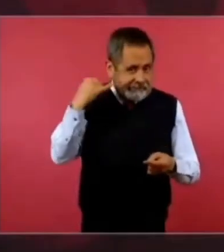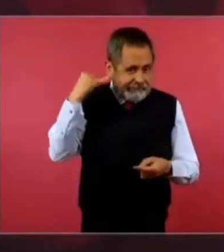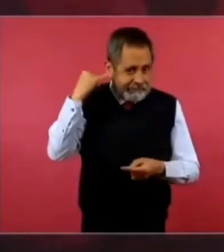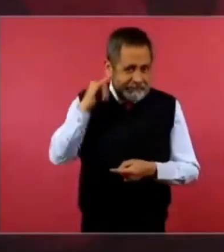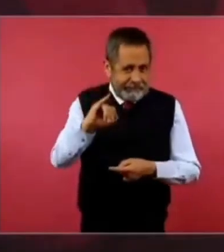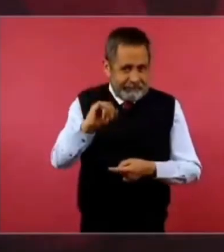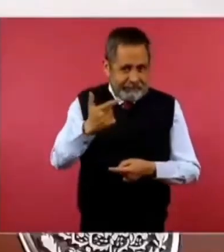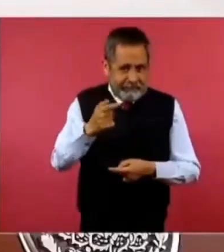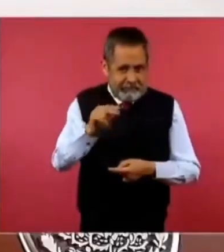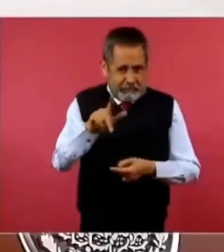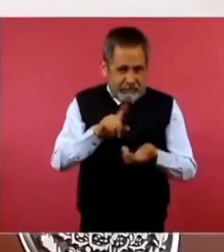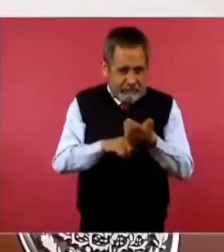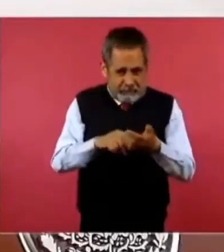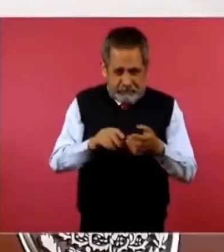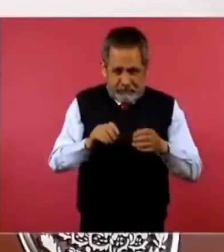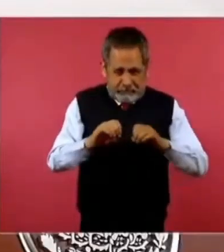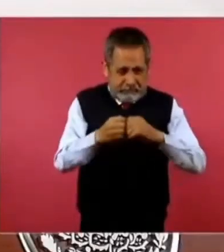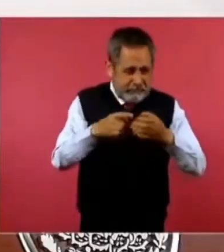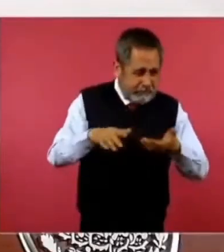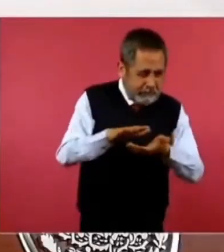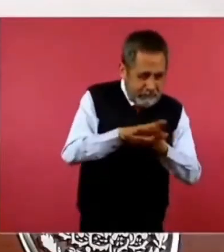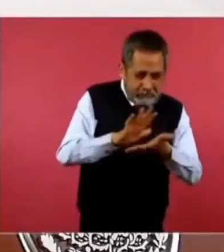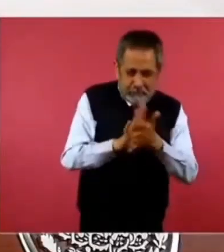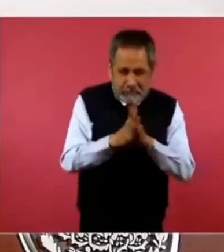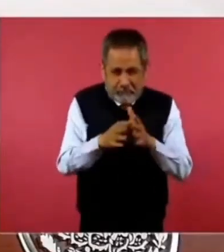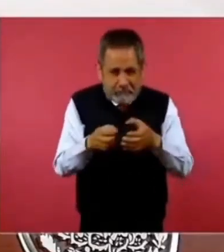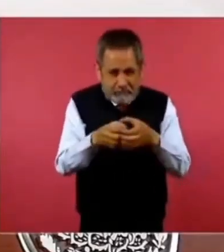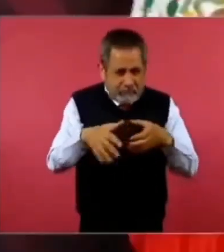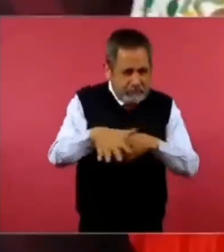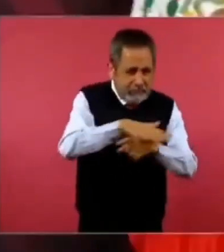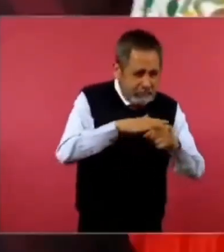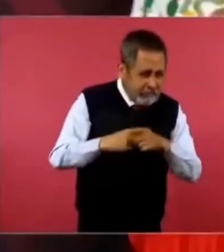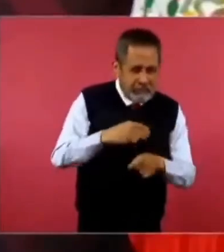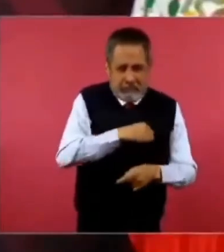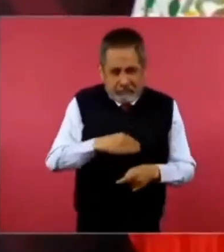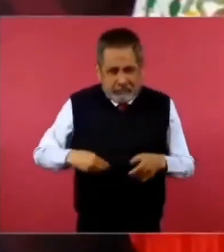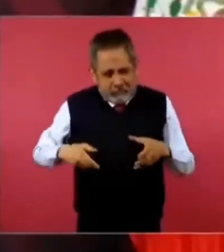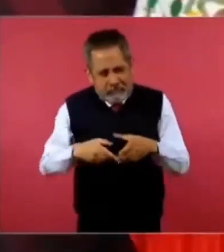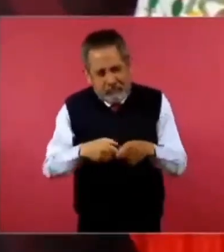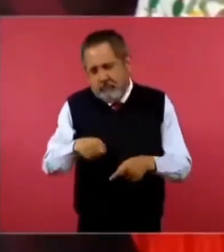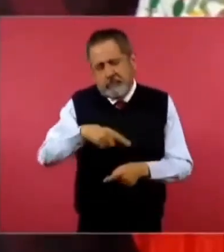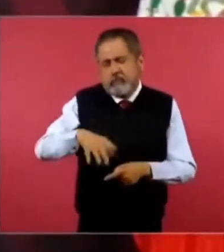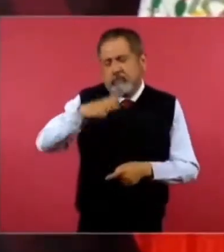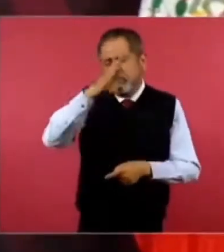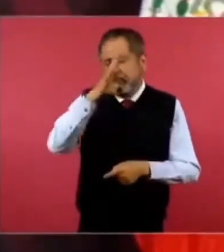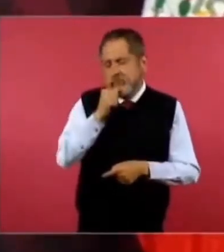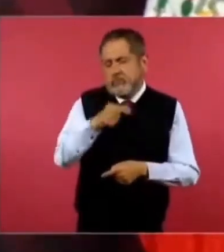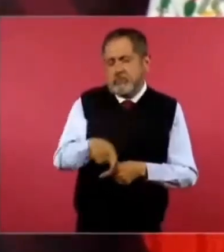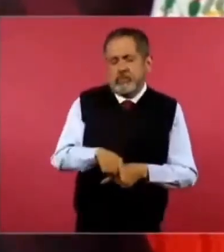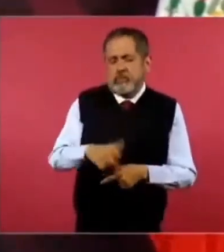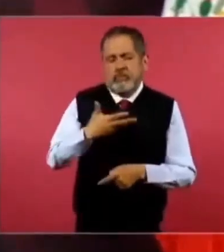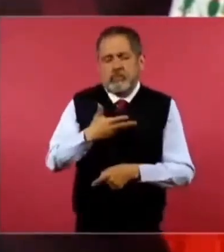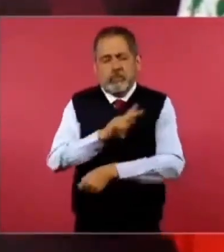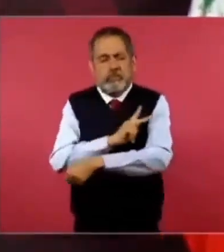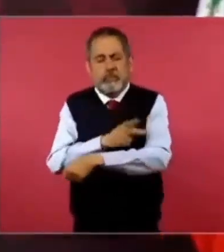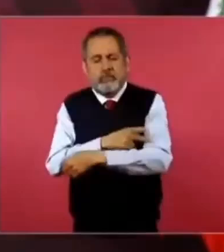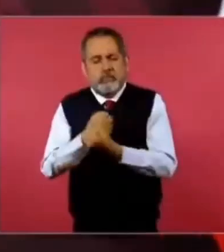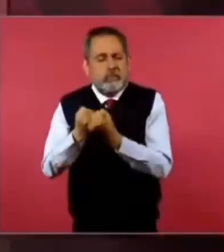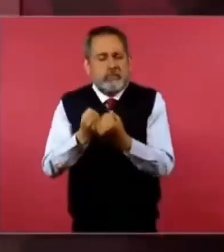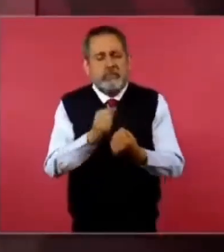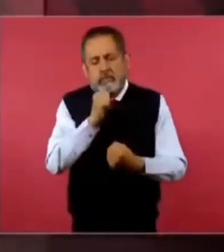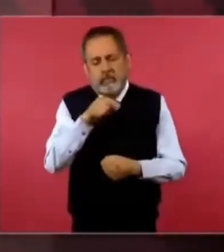y las organizaciones criminales de Iguala y de la zona no tenían